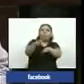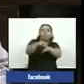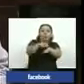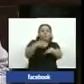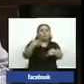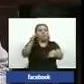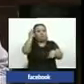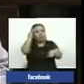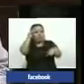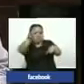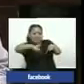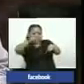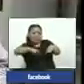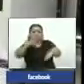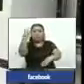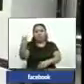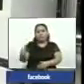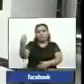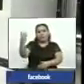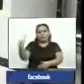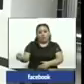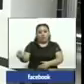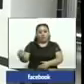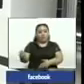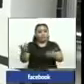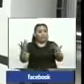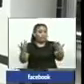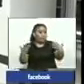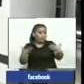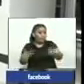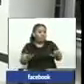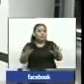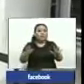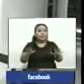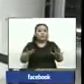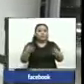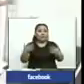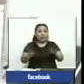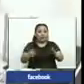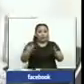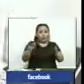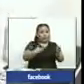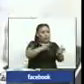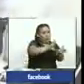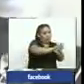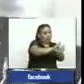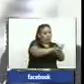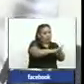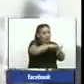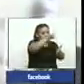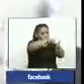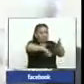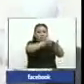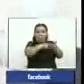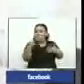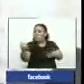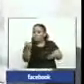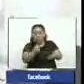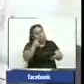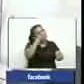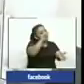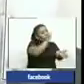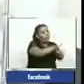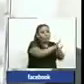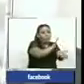trasladamos a diario. Ya dimos un salto a que tenemos nuestra propia boletería, en el cual la gente puede venir, comprar su